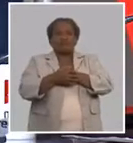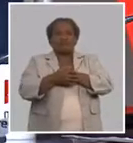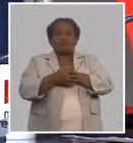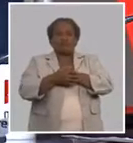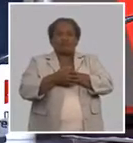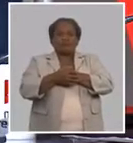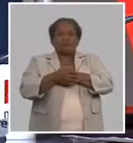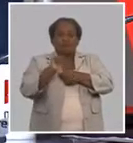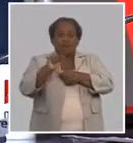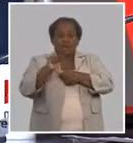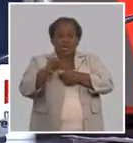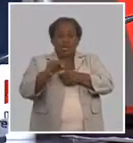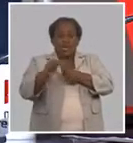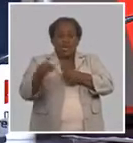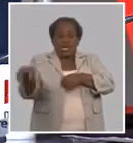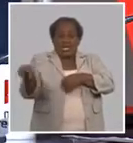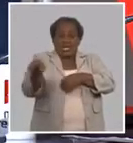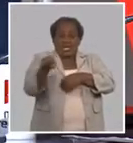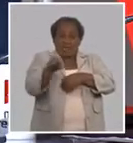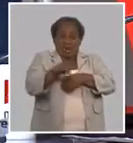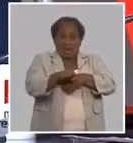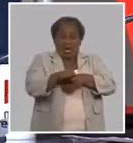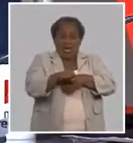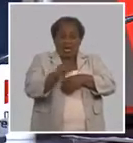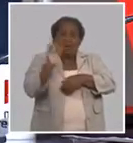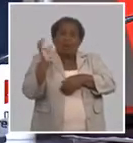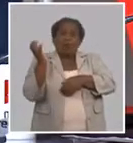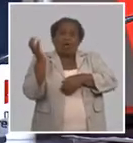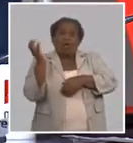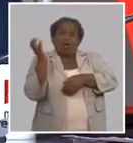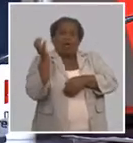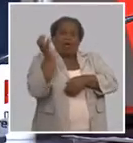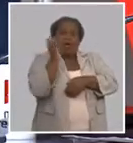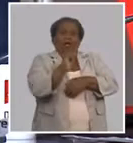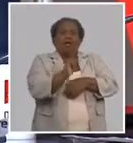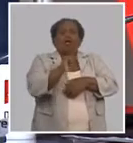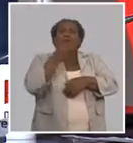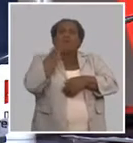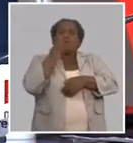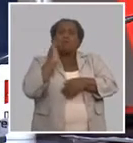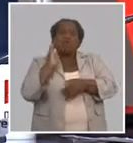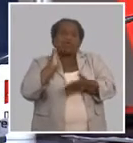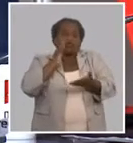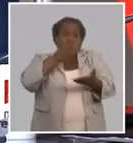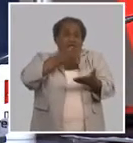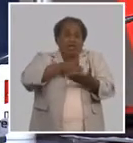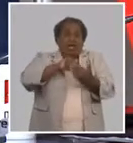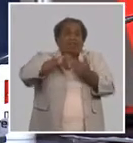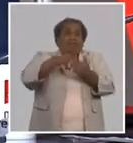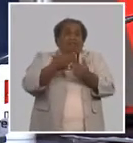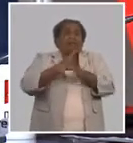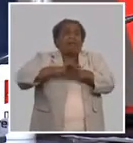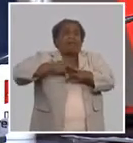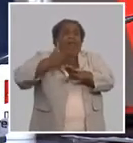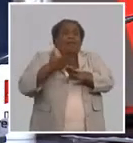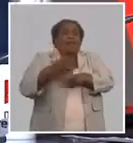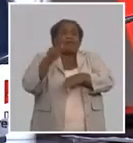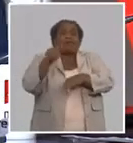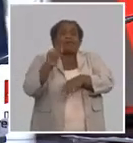transportistas que ese equipaje va a través de un carguero que puede ir días después de usted viajó a un lugar